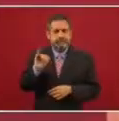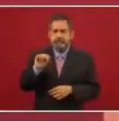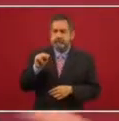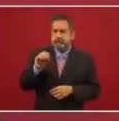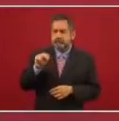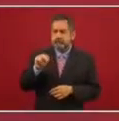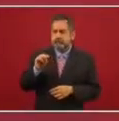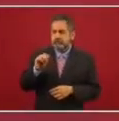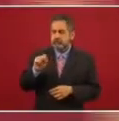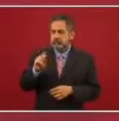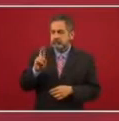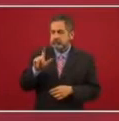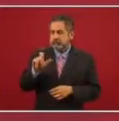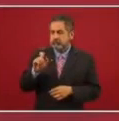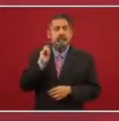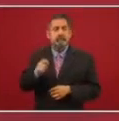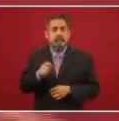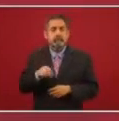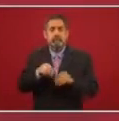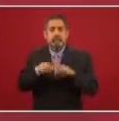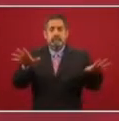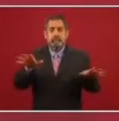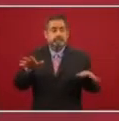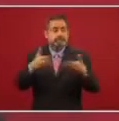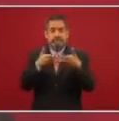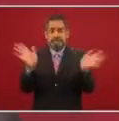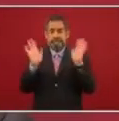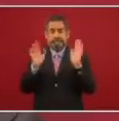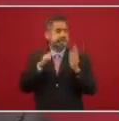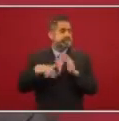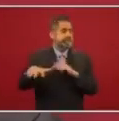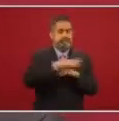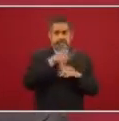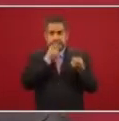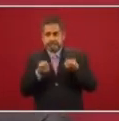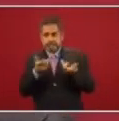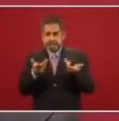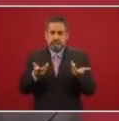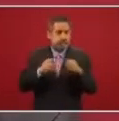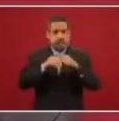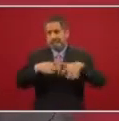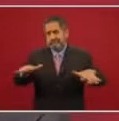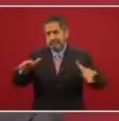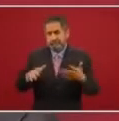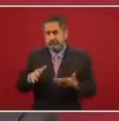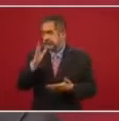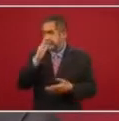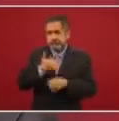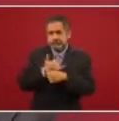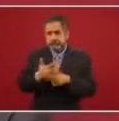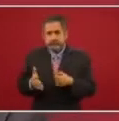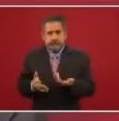fenómenos que ocurren de manera generalizada de manera dispersa que hacen no solamente imposible